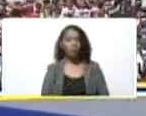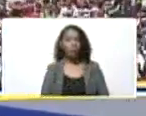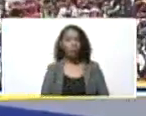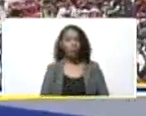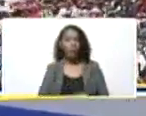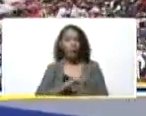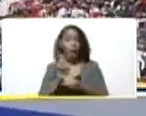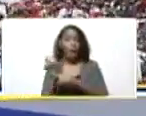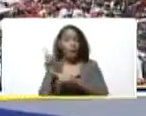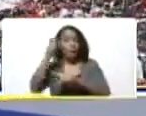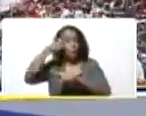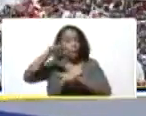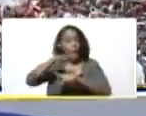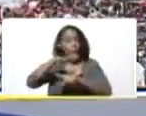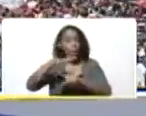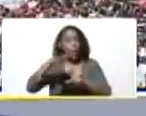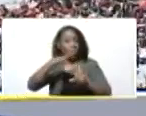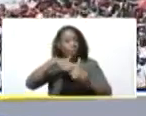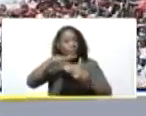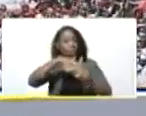Ese pueblo que ha sido amenazado,